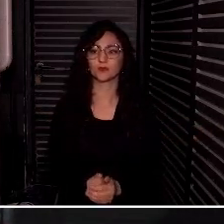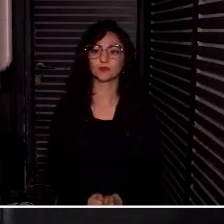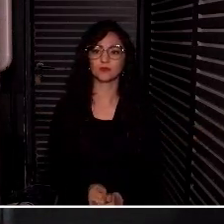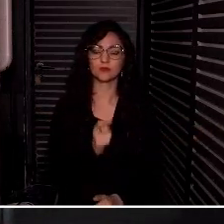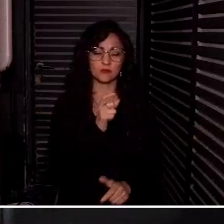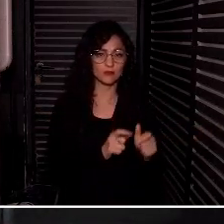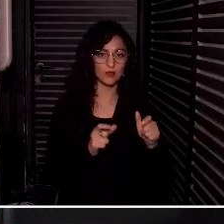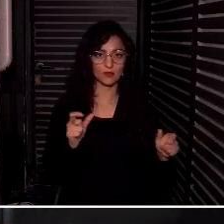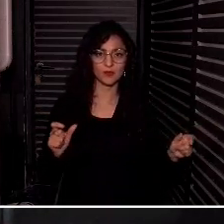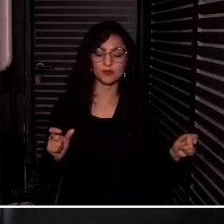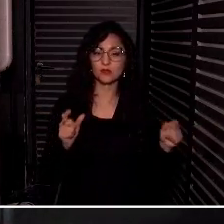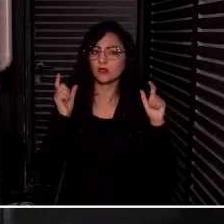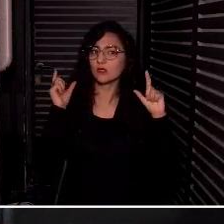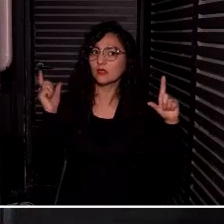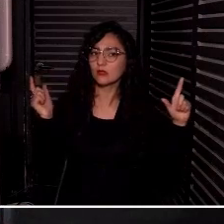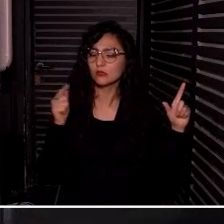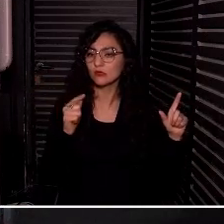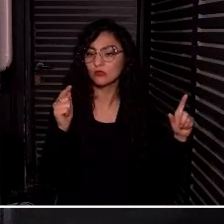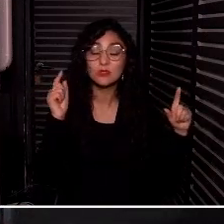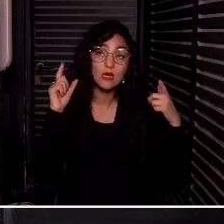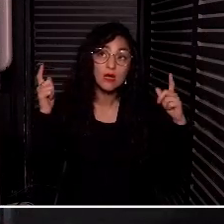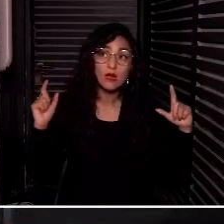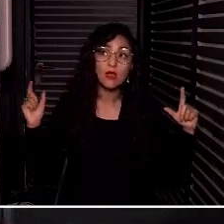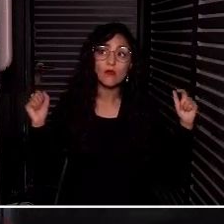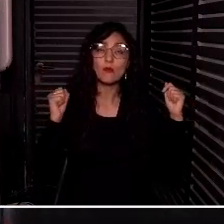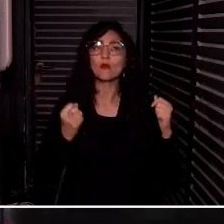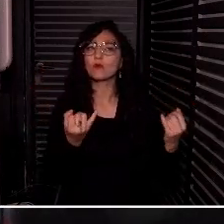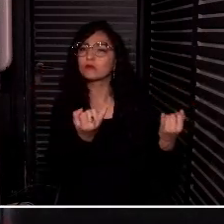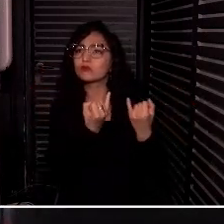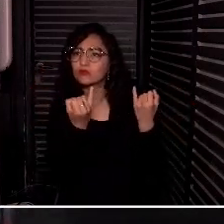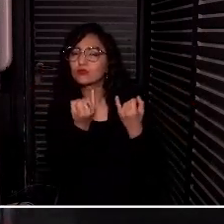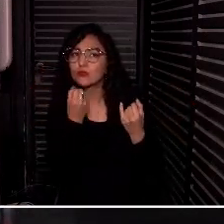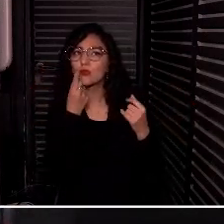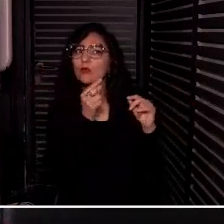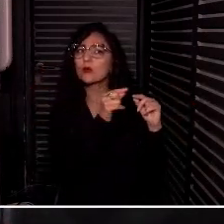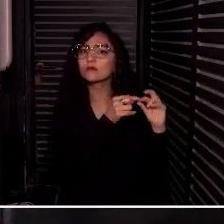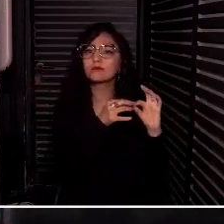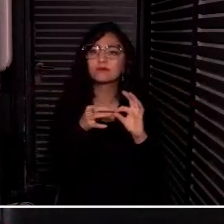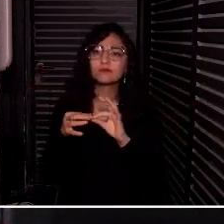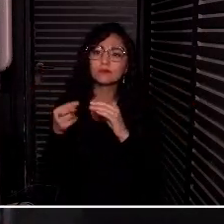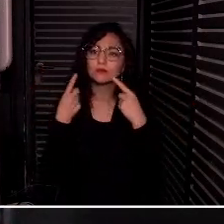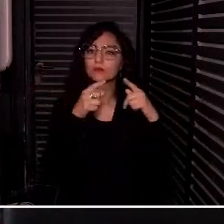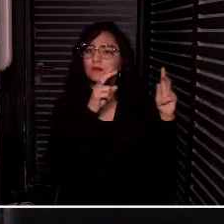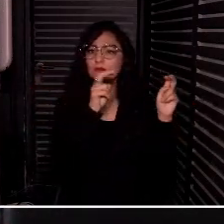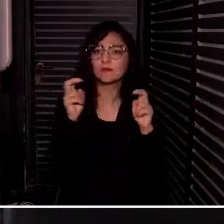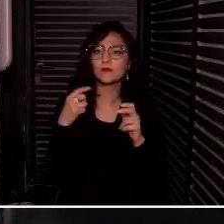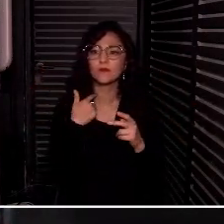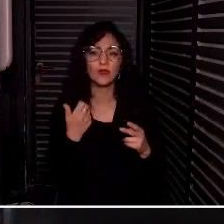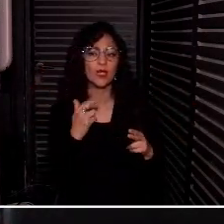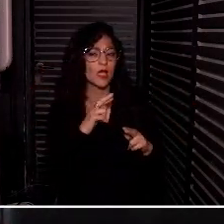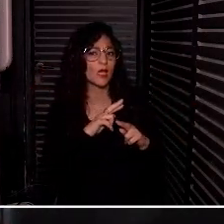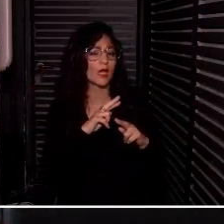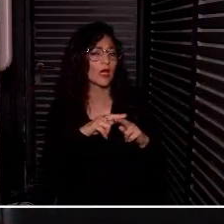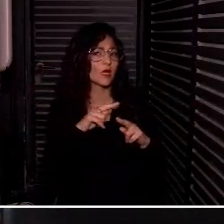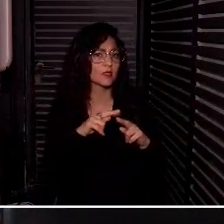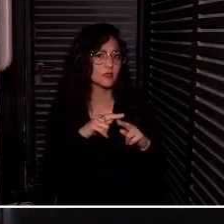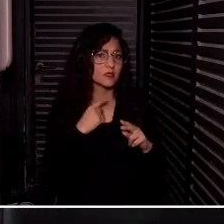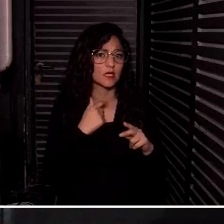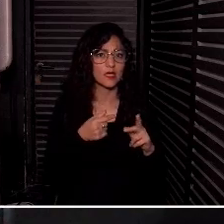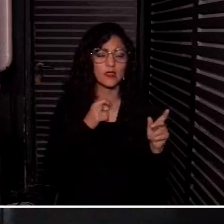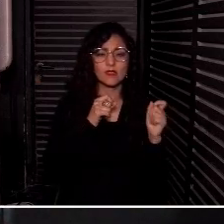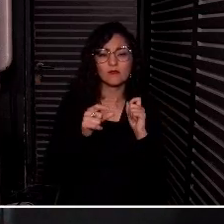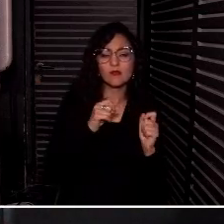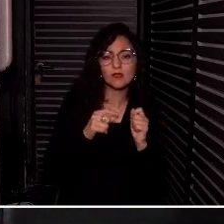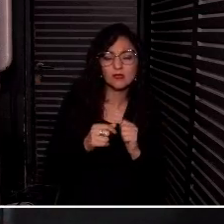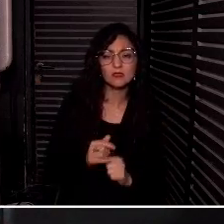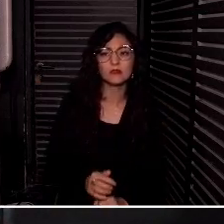personas que oyen de radio digamos se pueden enterar Cuál es la línea de De qué están detrás qu lo Qué valores defienden